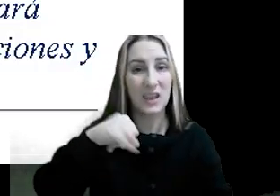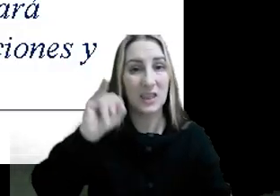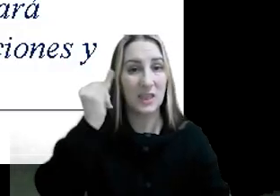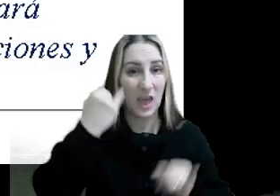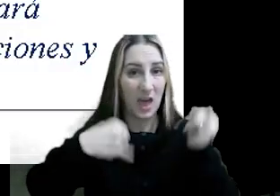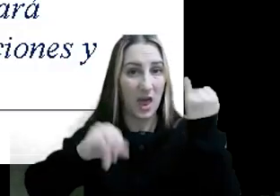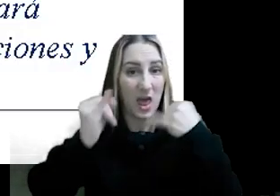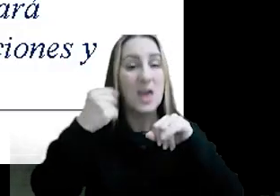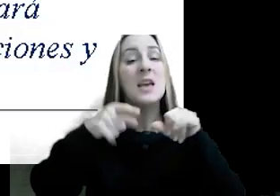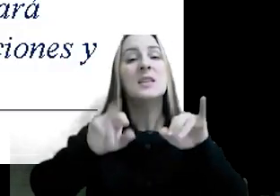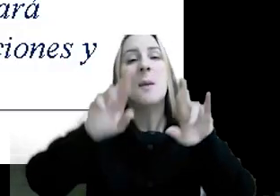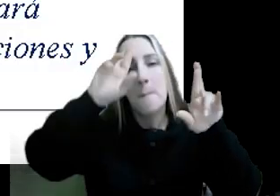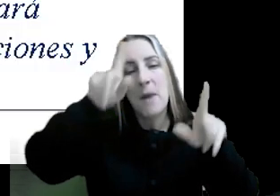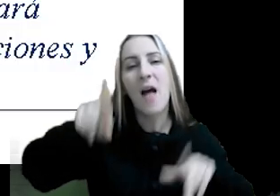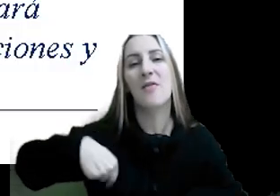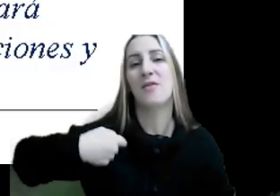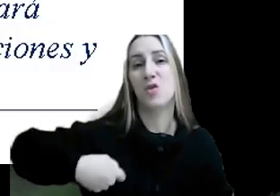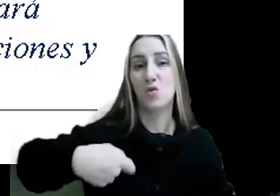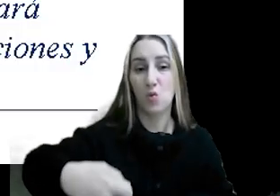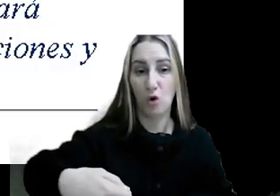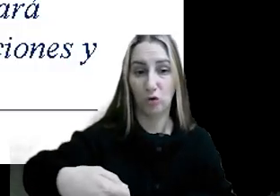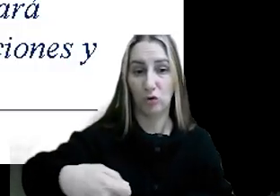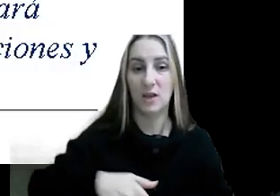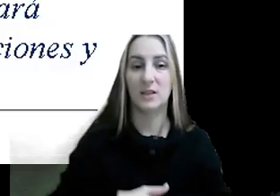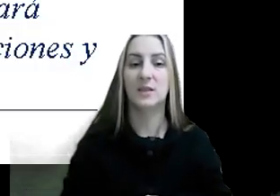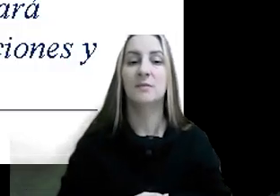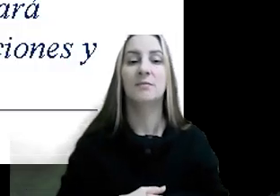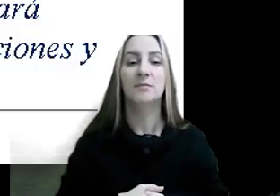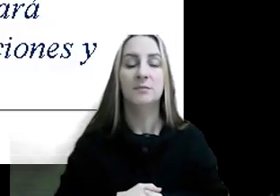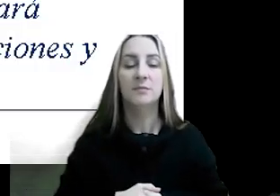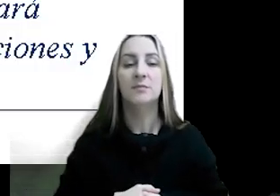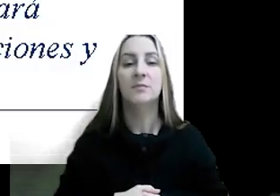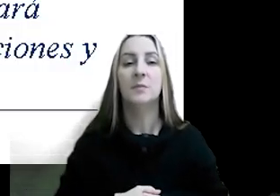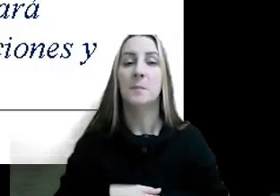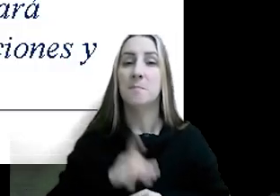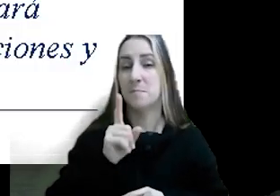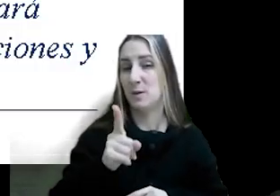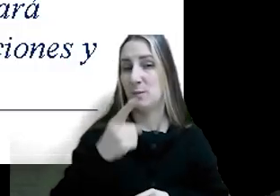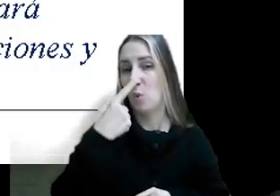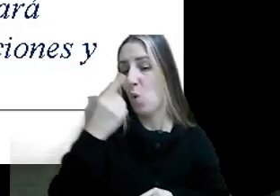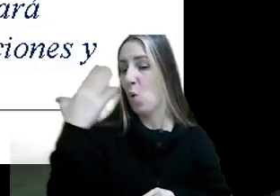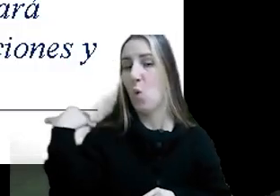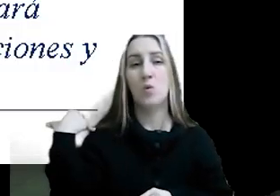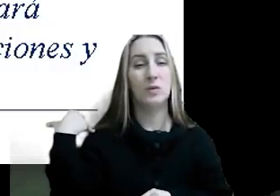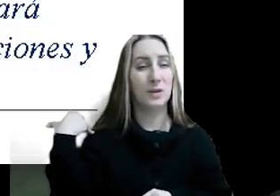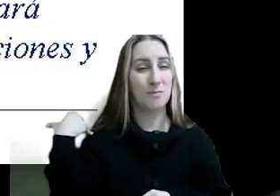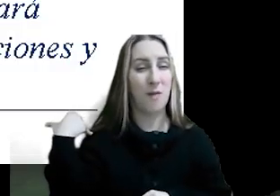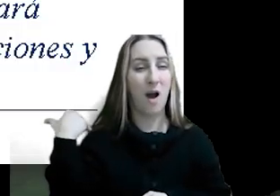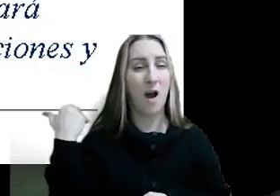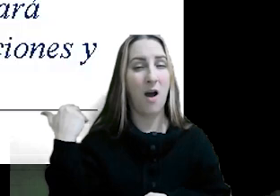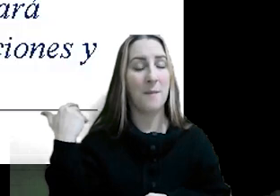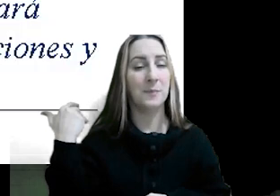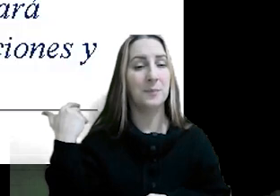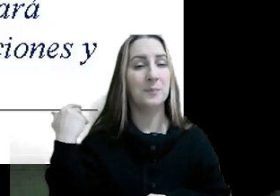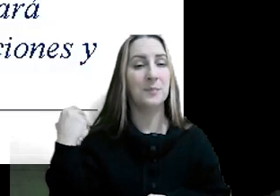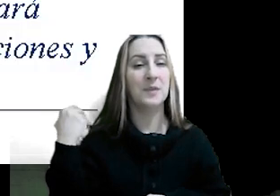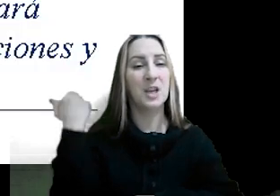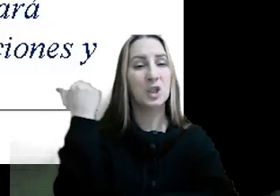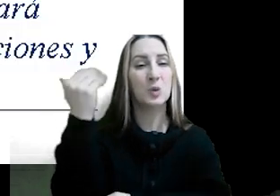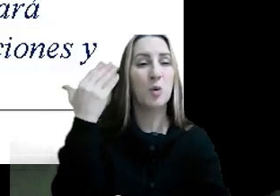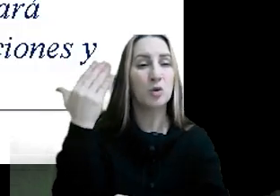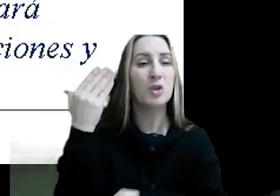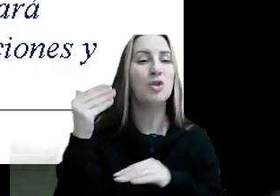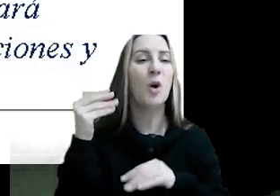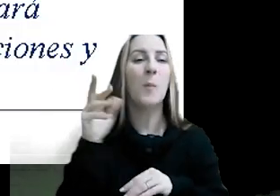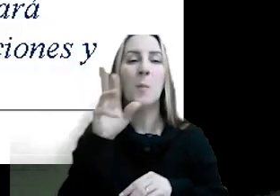plan de facilidades de pago, que de acuerdo a la última exposición que dio nuestra colega y